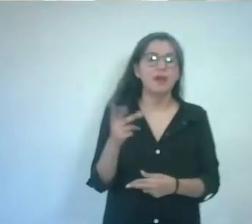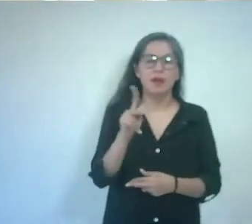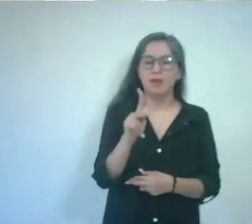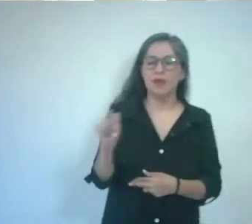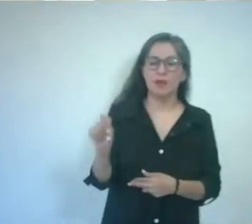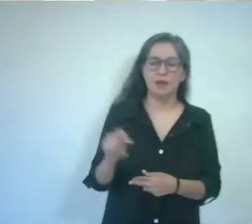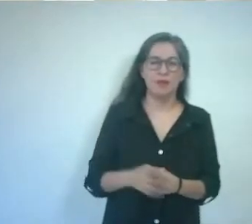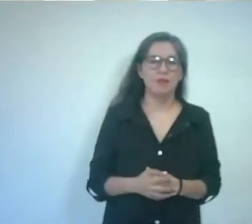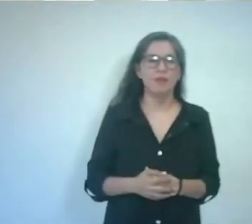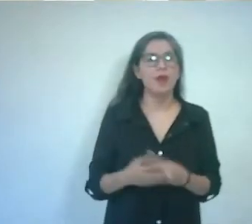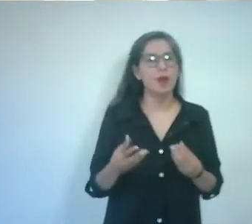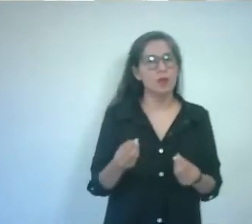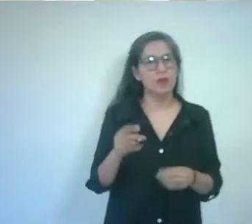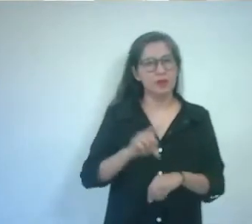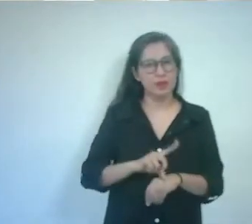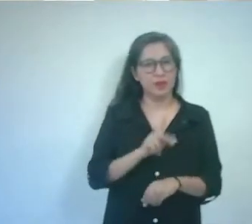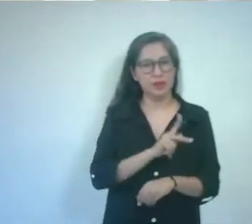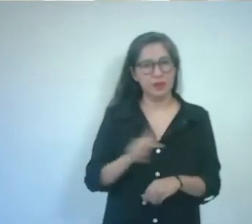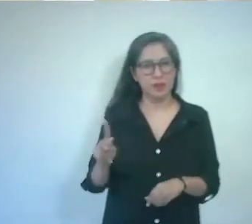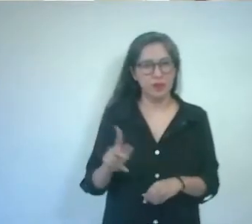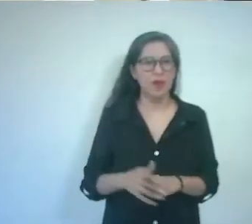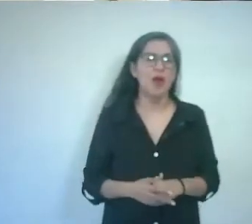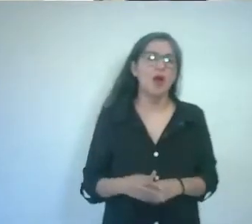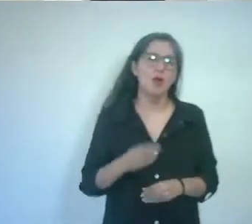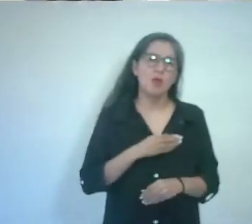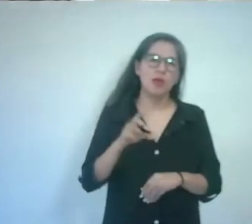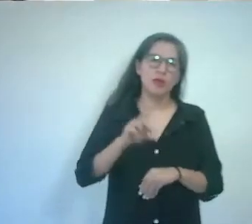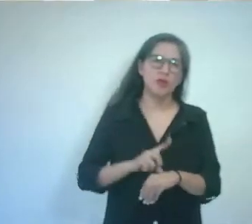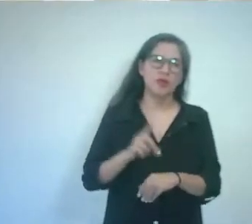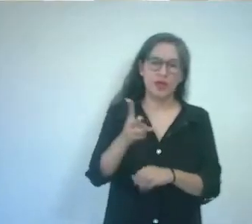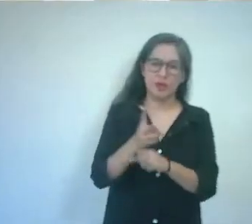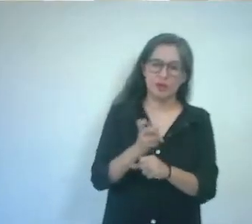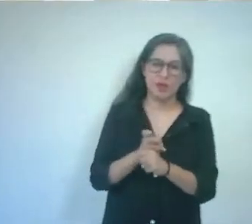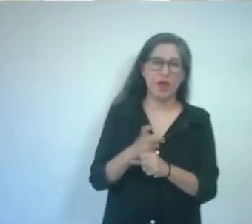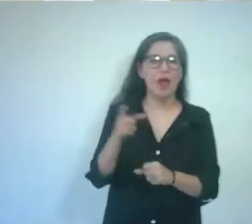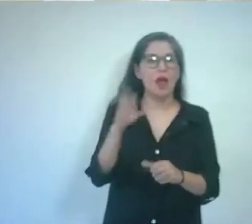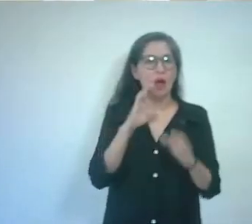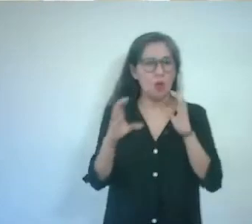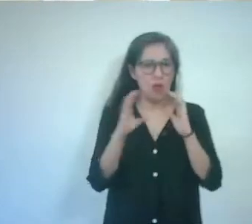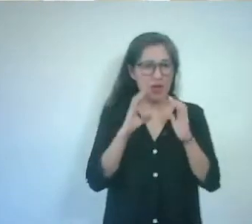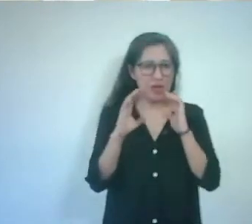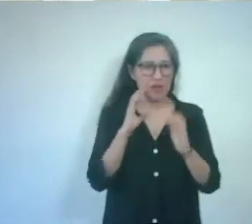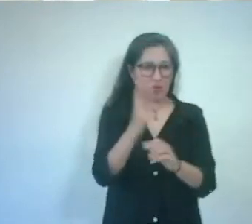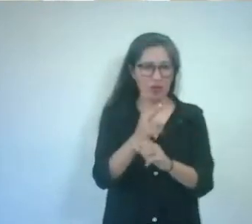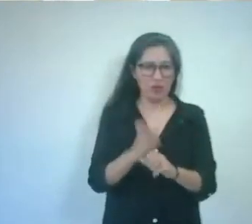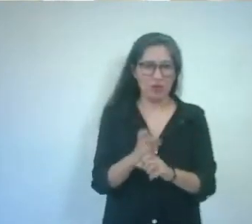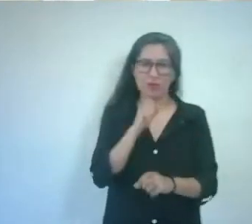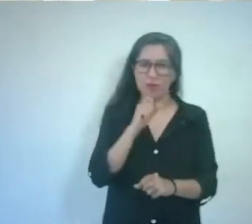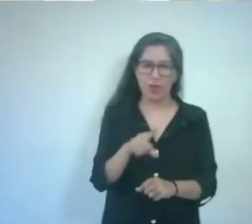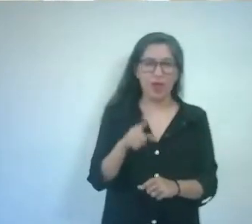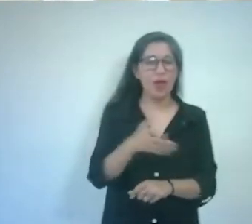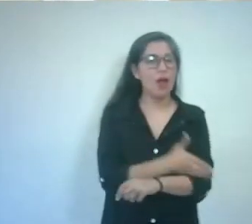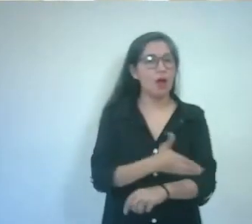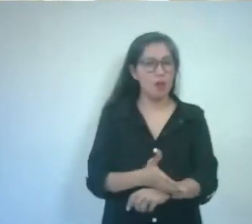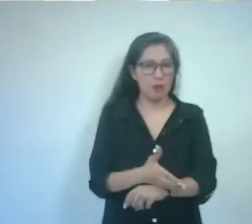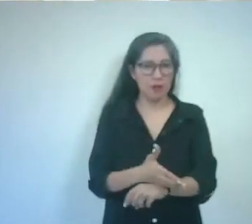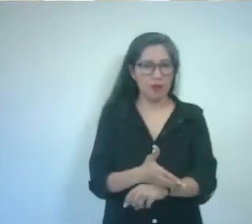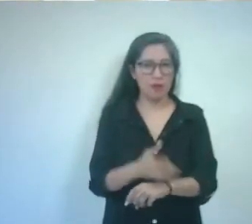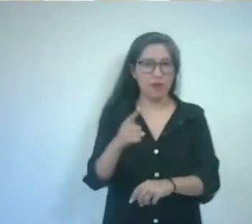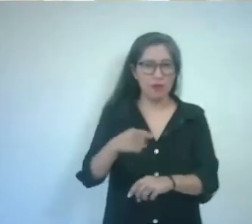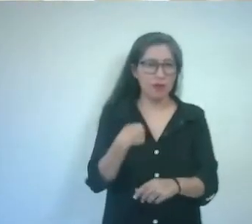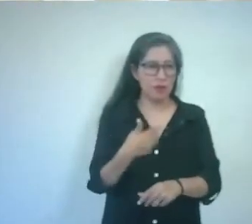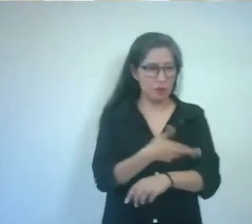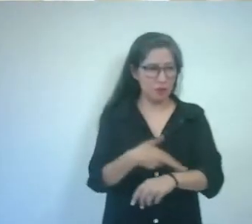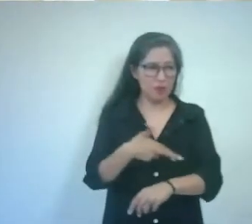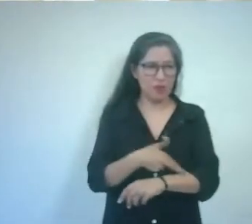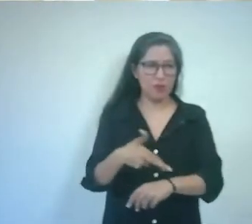días a todos. Buenos días a los invitados especiales, a los medios de comunicación, a los compañeros de este